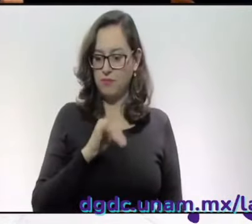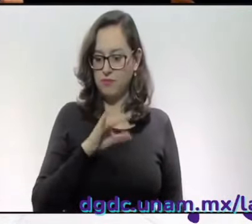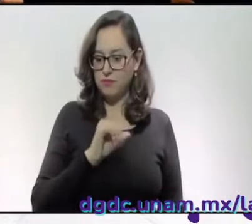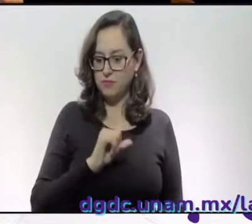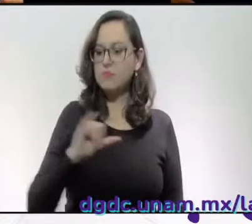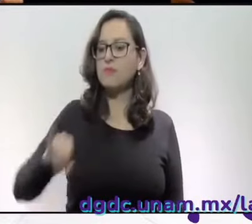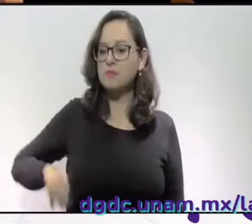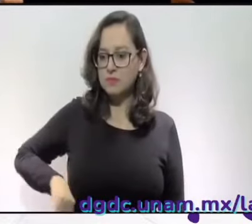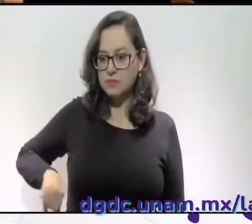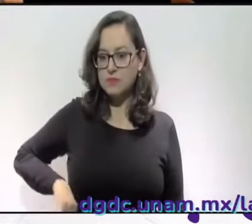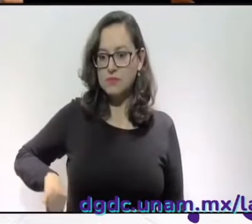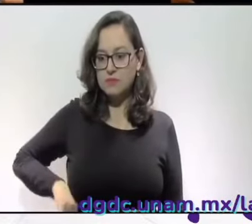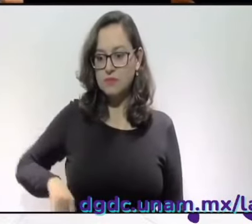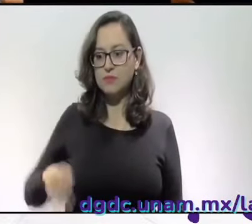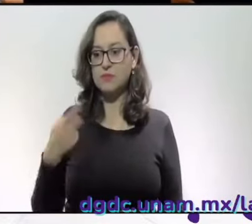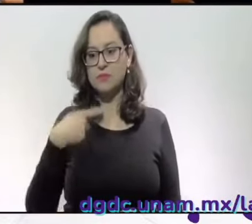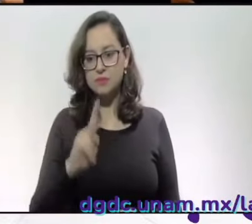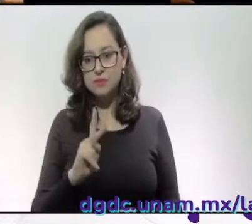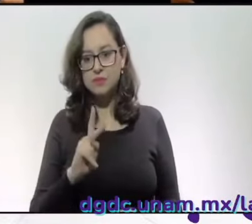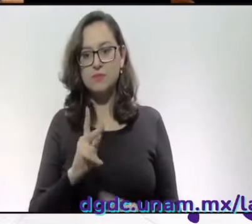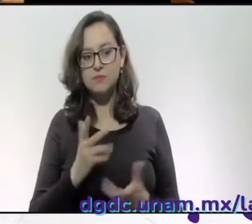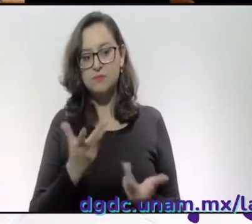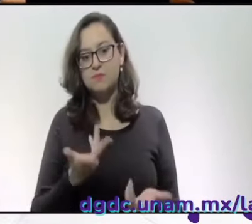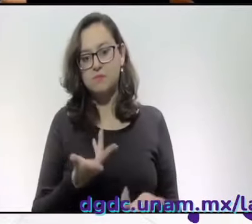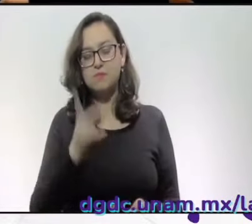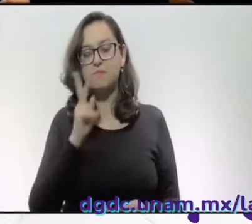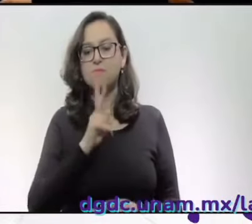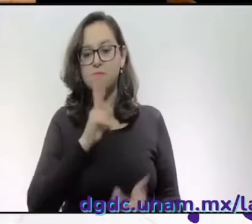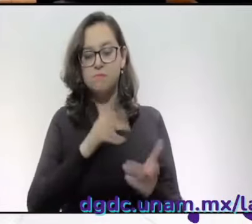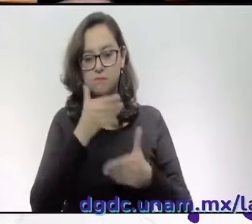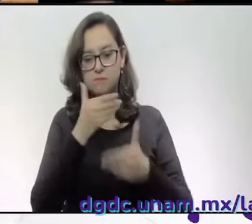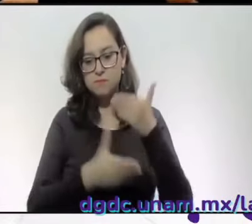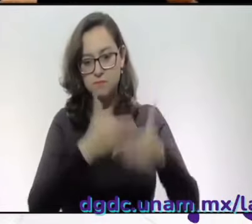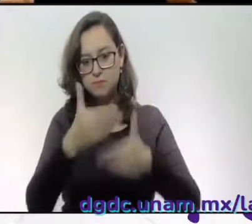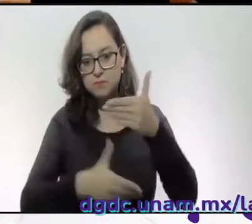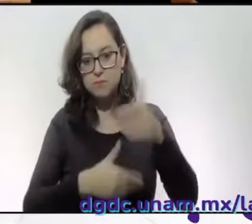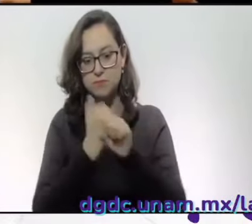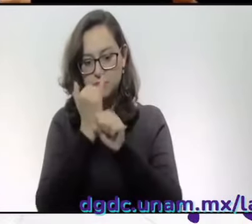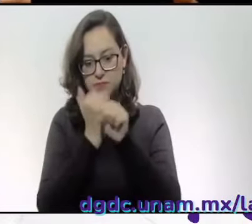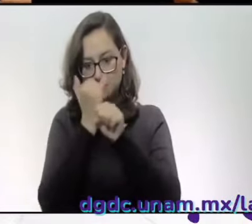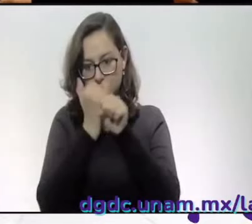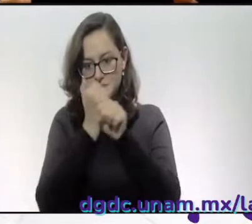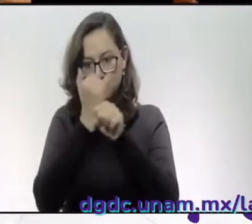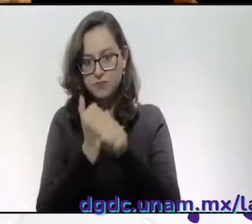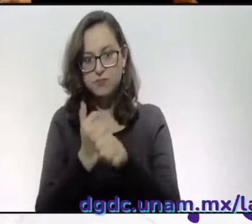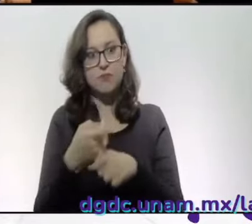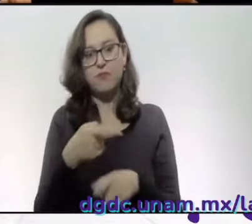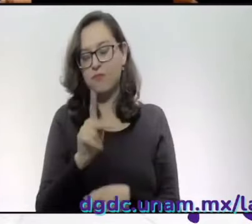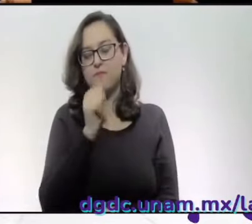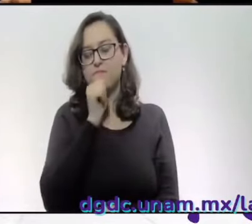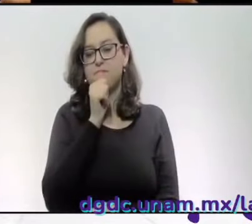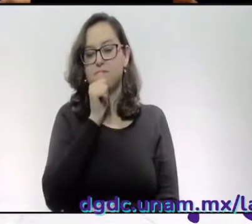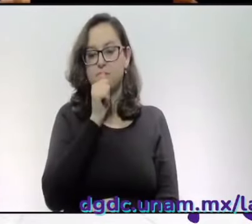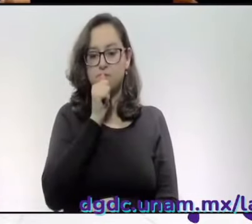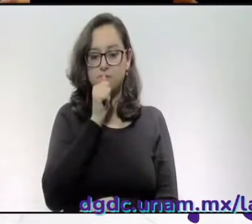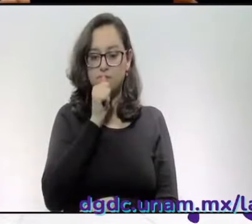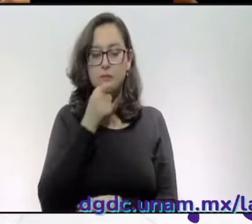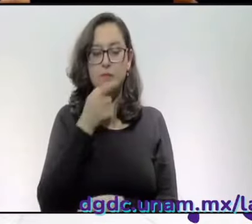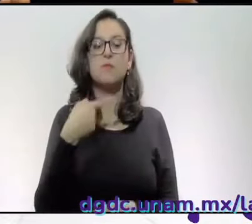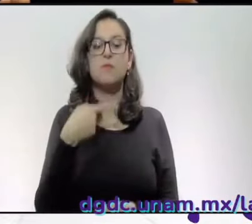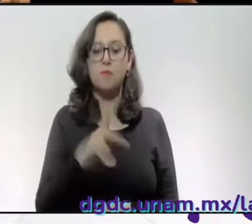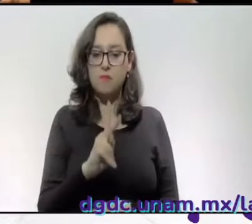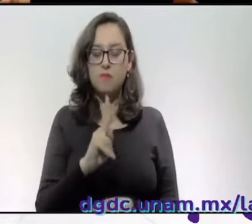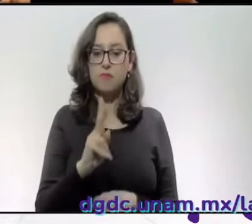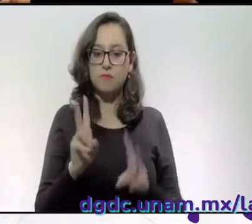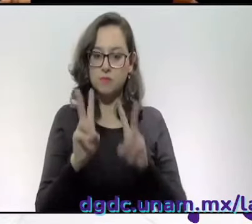deja de estar en proceso de investigación, porque al final la fusión nuclear todavía no es posible. De acuerdo. Pero lo de las